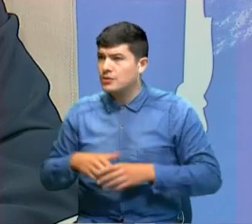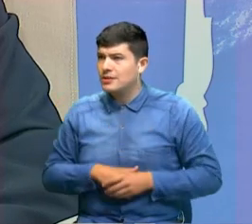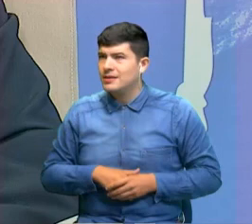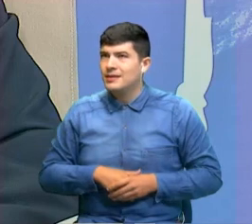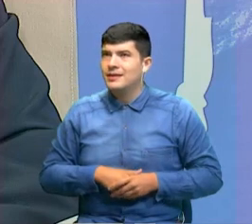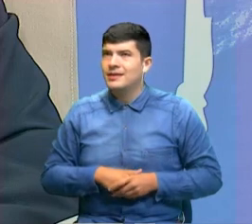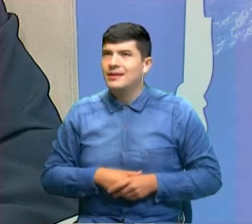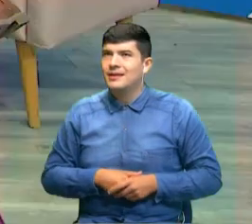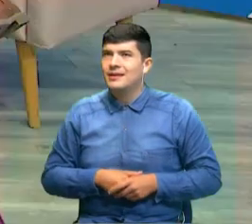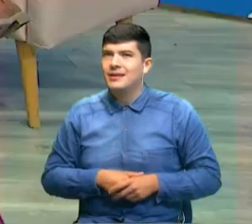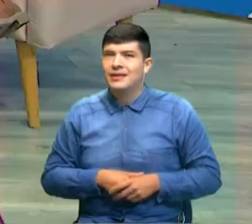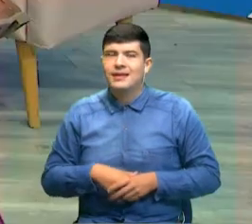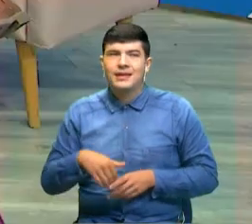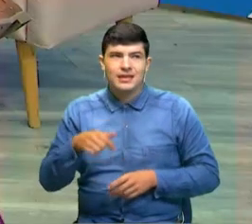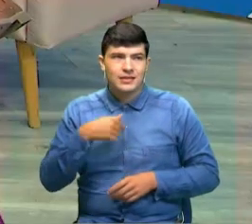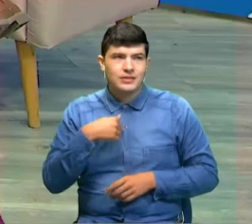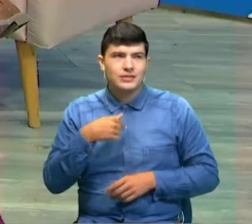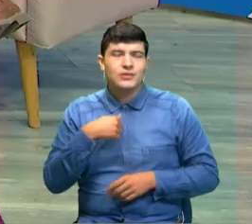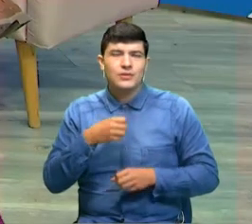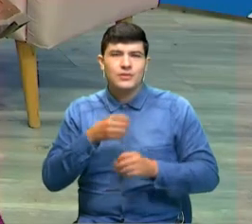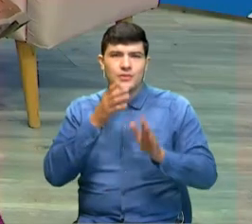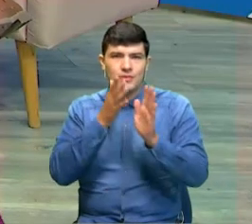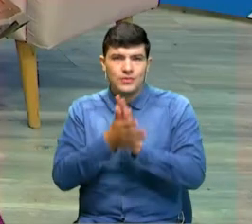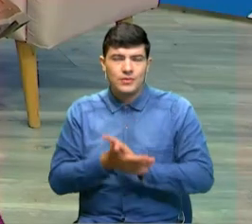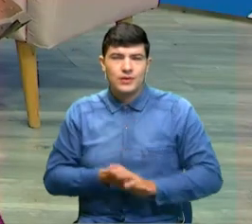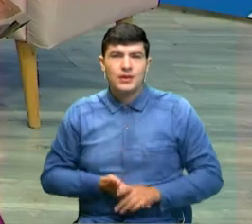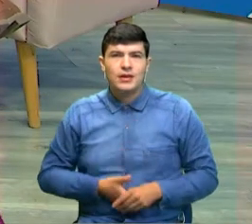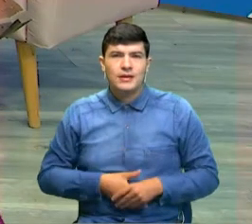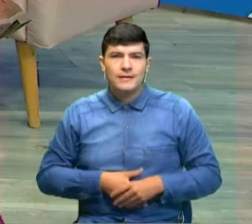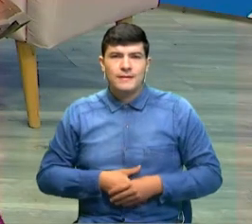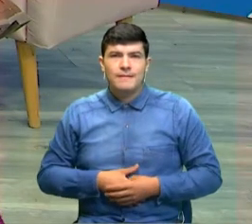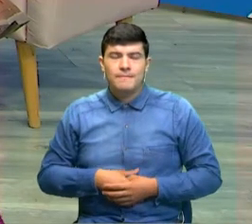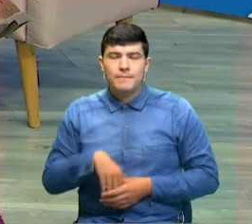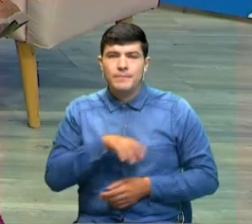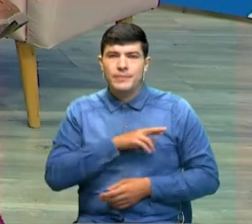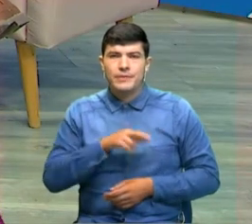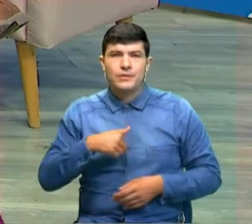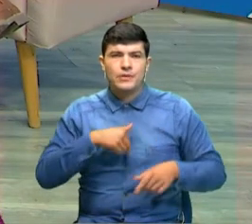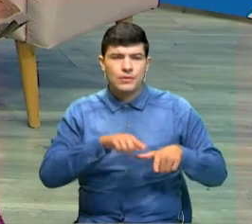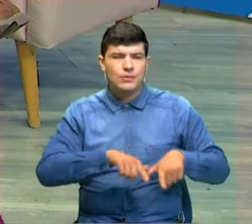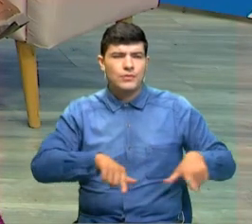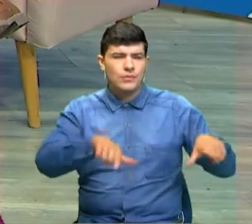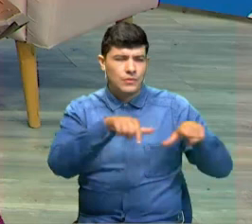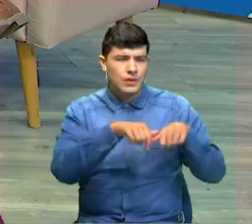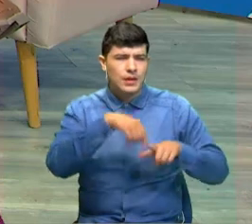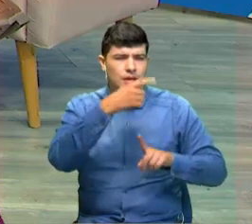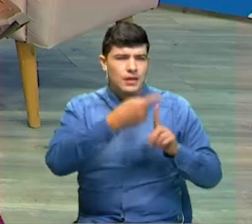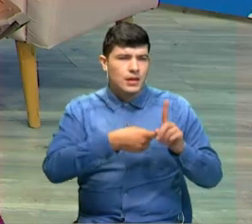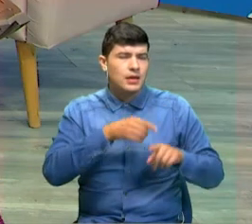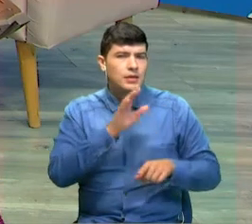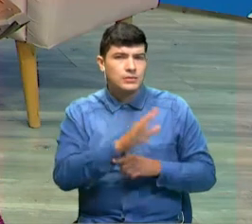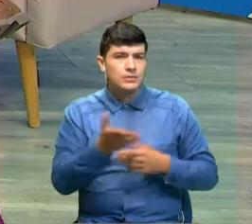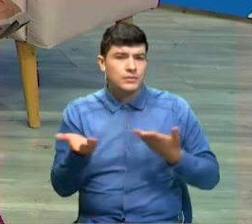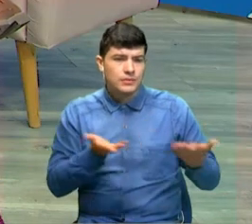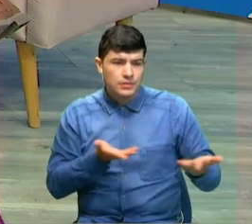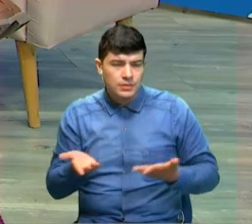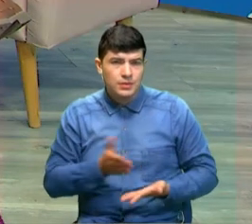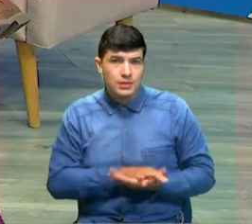es el siguiente. Tenemos un local arrendado para una tienda y esta